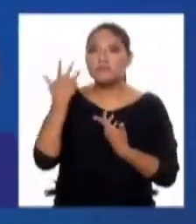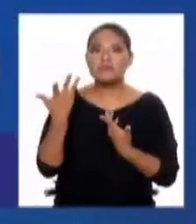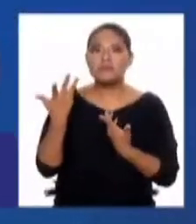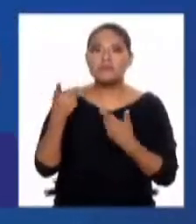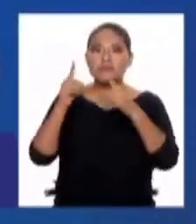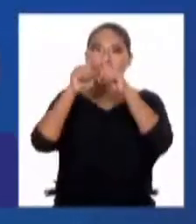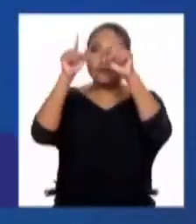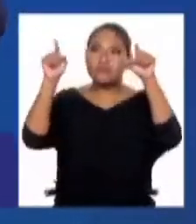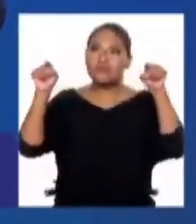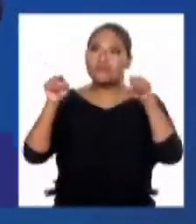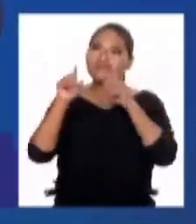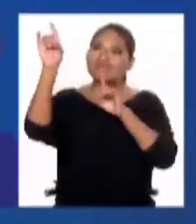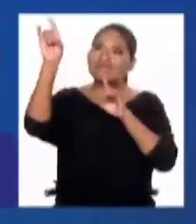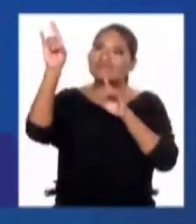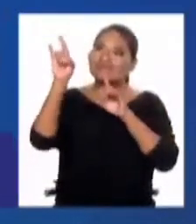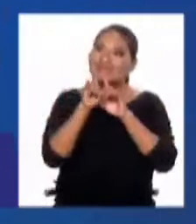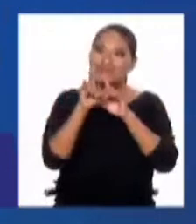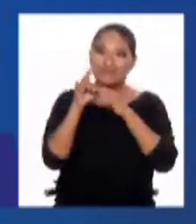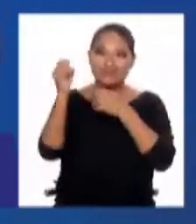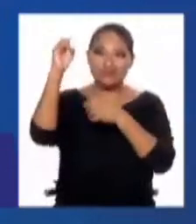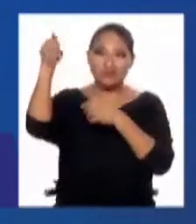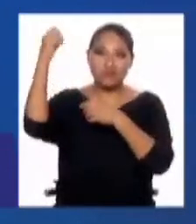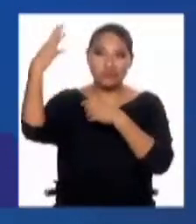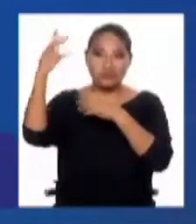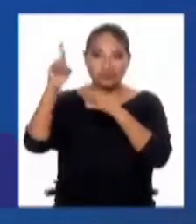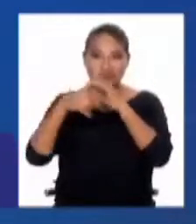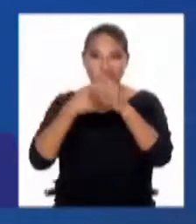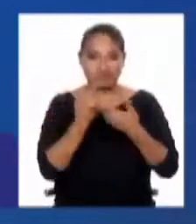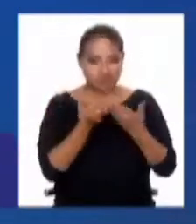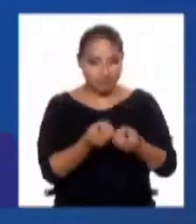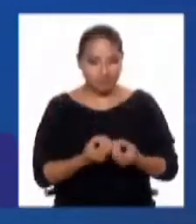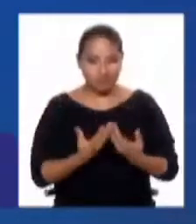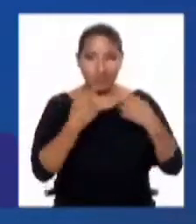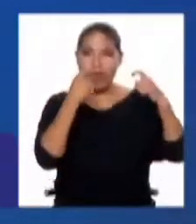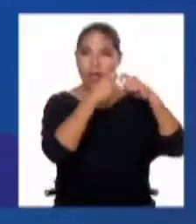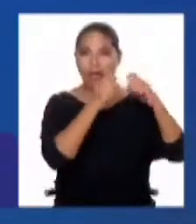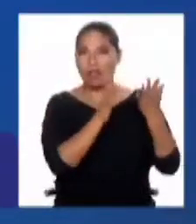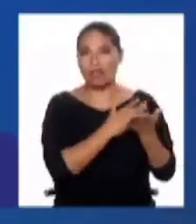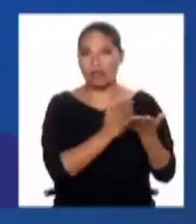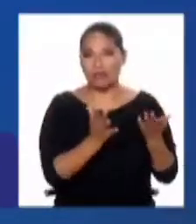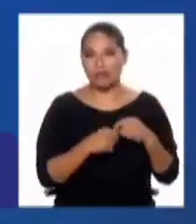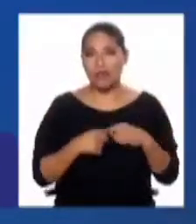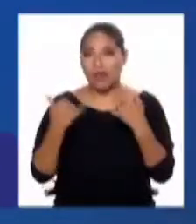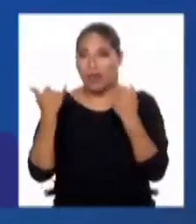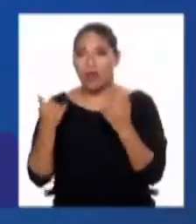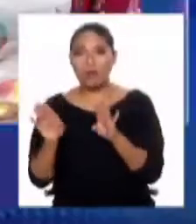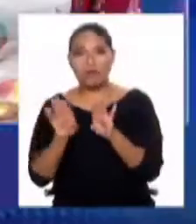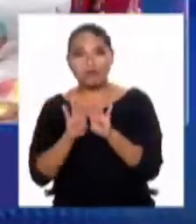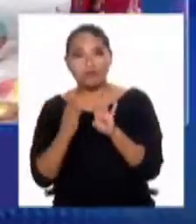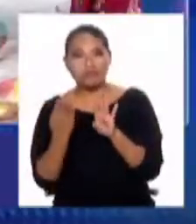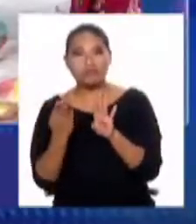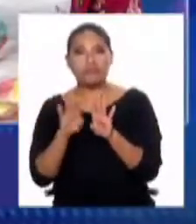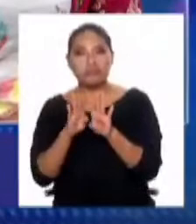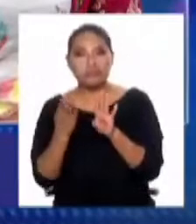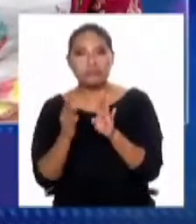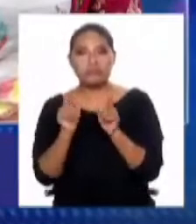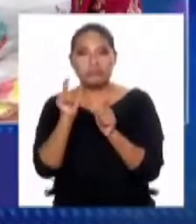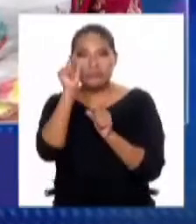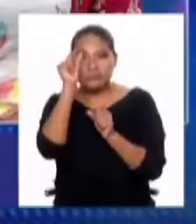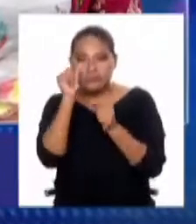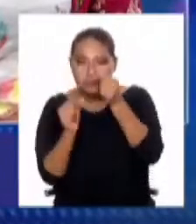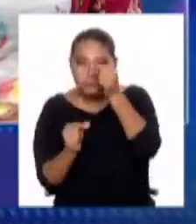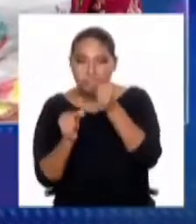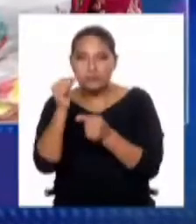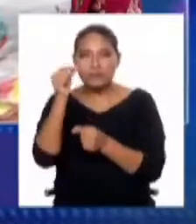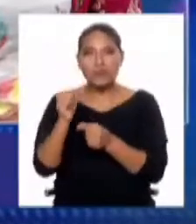energía, pero no las usamos. En este país donde se construyen puertas de 68 centímetros, de